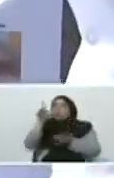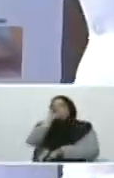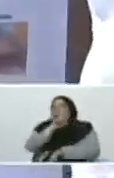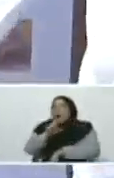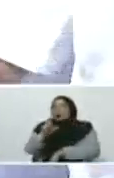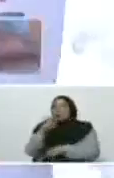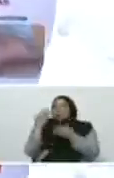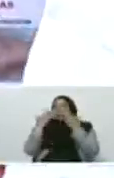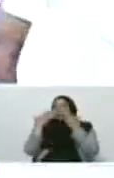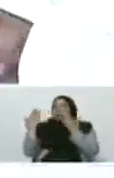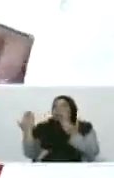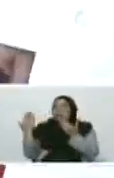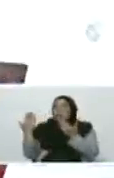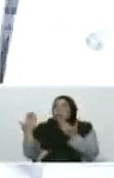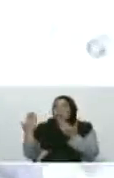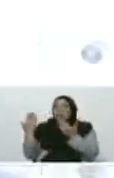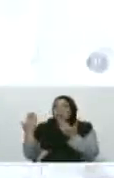Acá. ¿Ah?